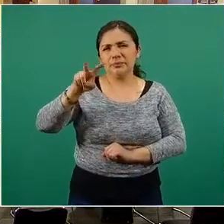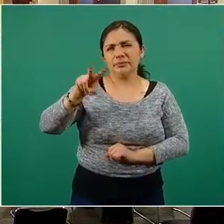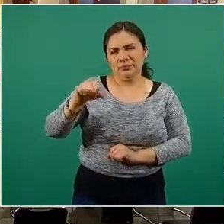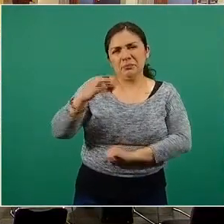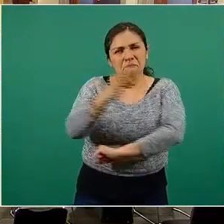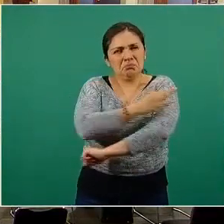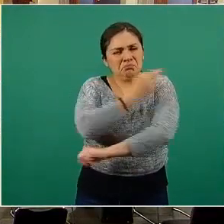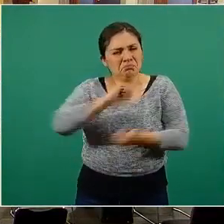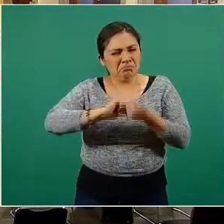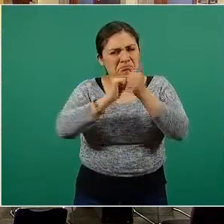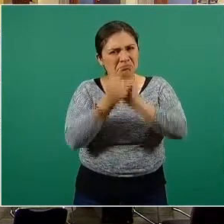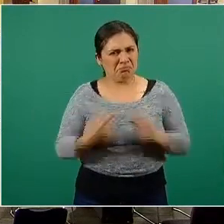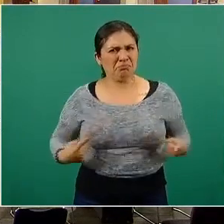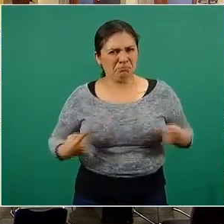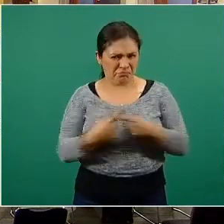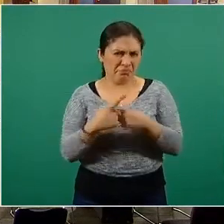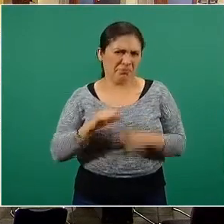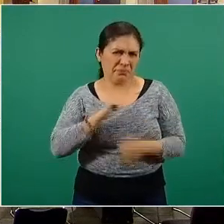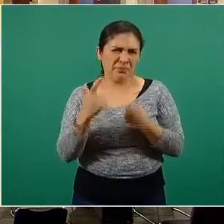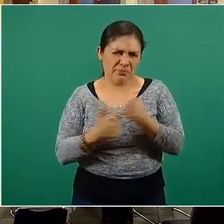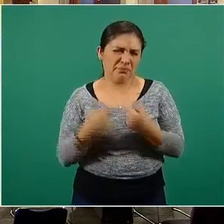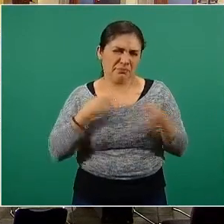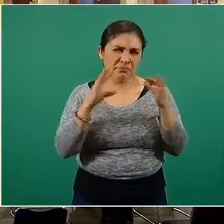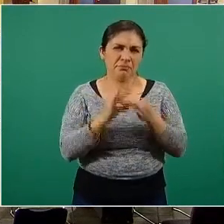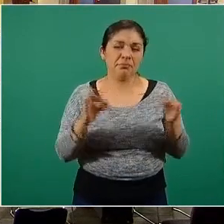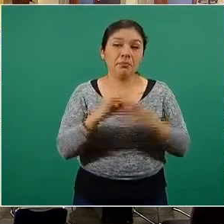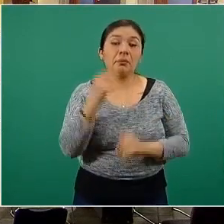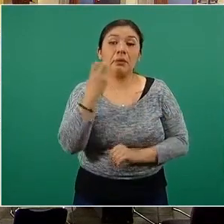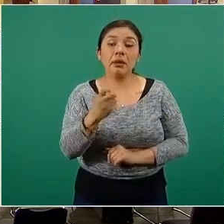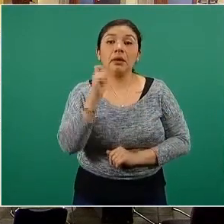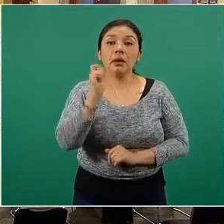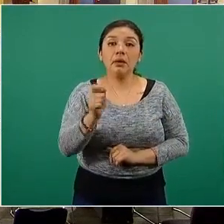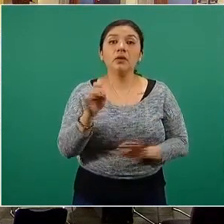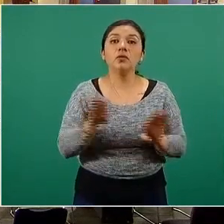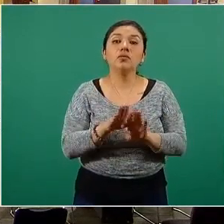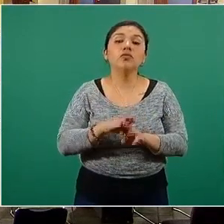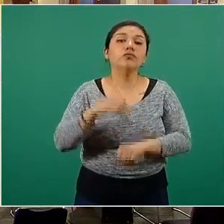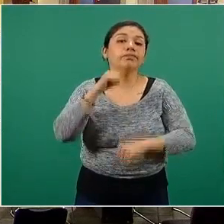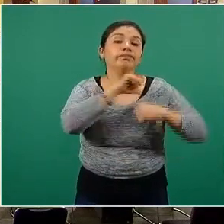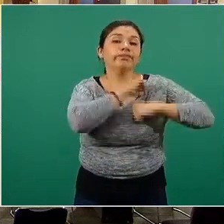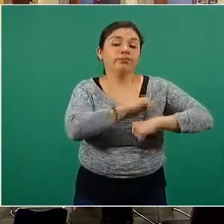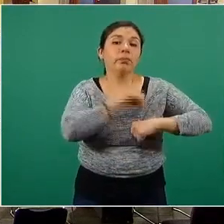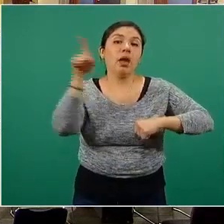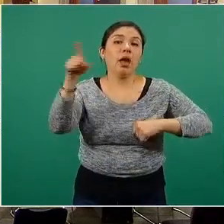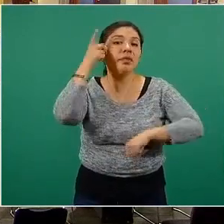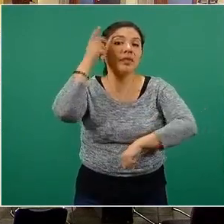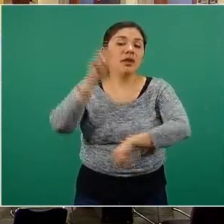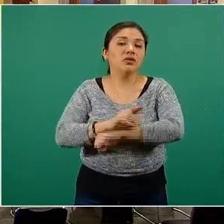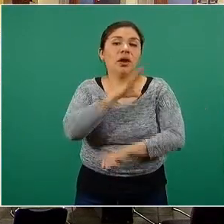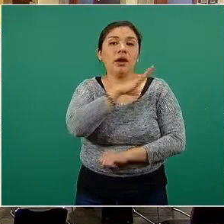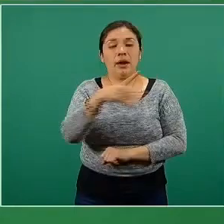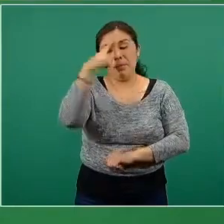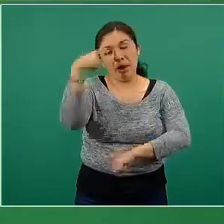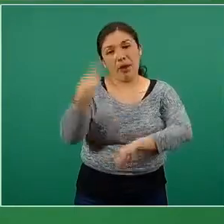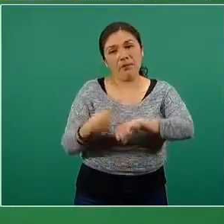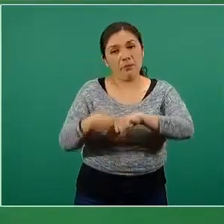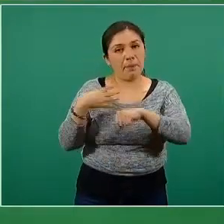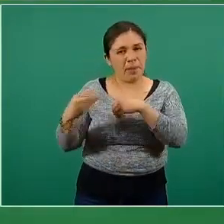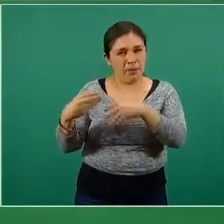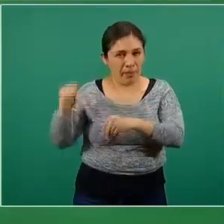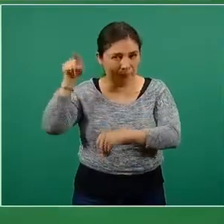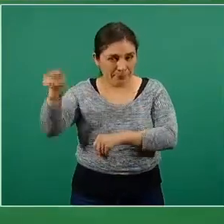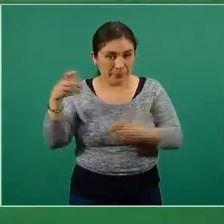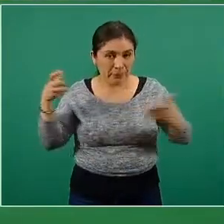a la vacunación, como ya lo hemos comentado, se lleva desde la Dirección General de Epidemiología en la Dirección de Enfermedades